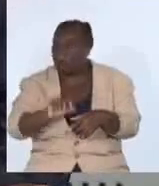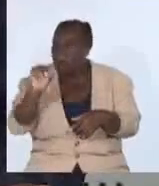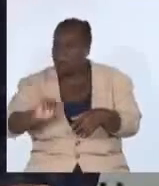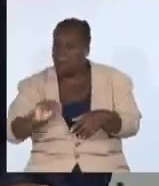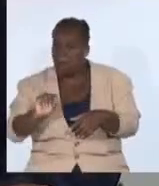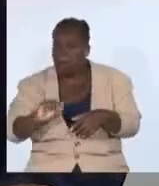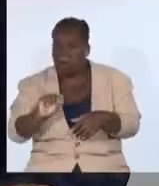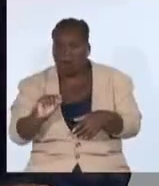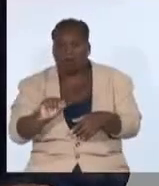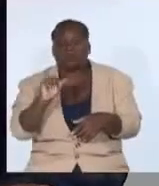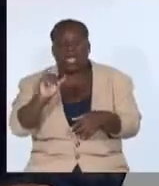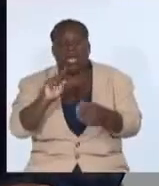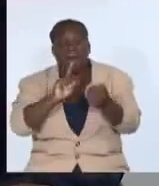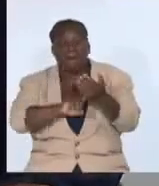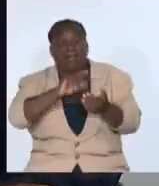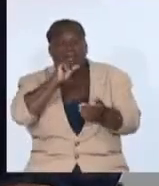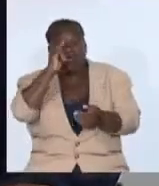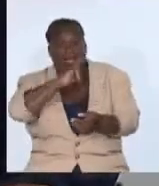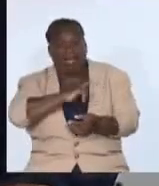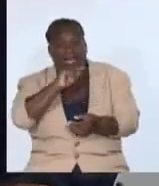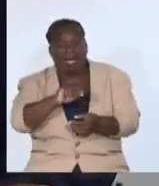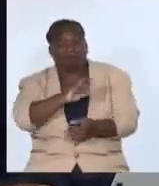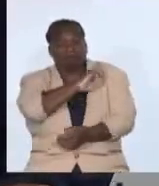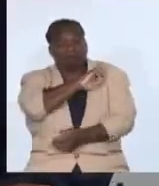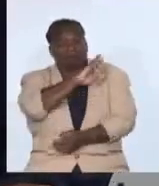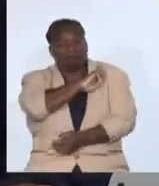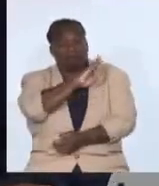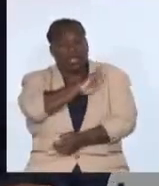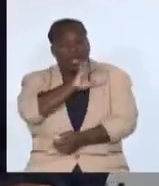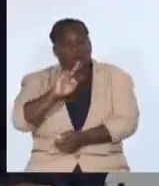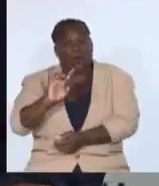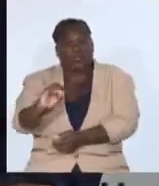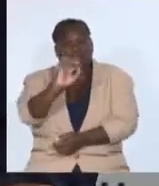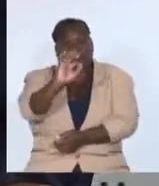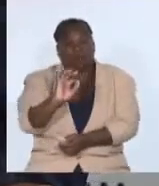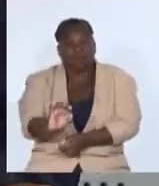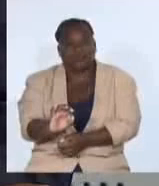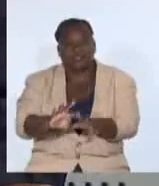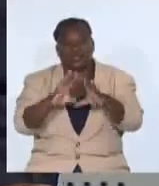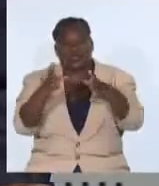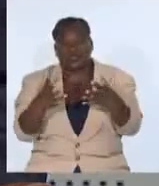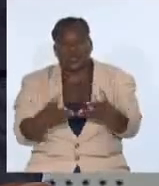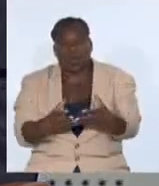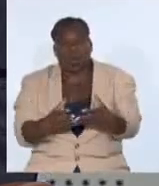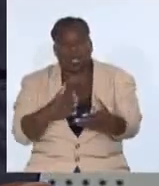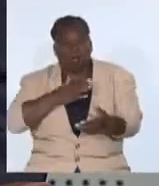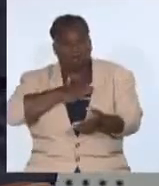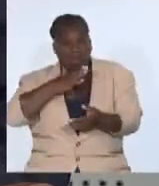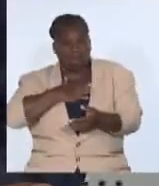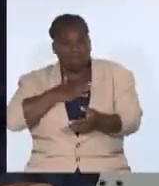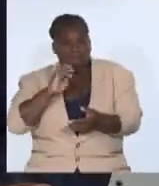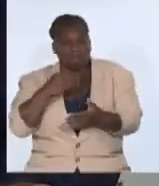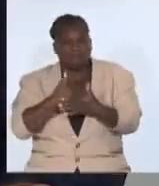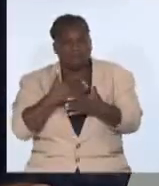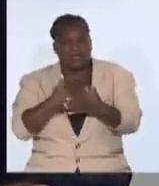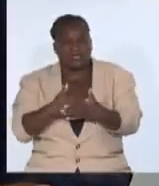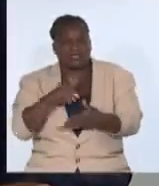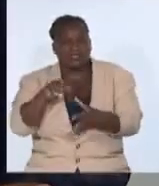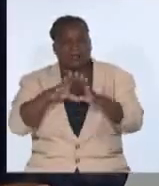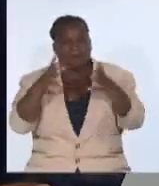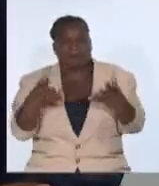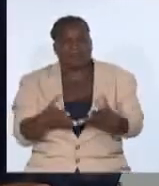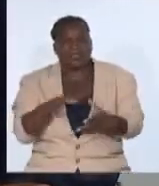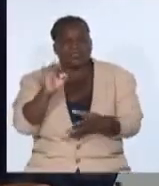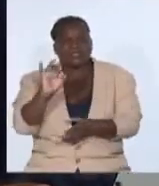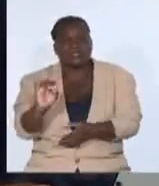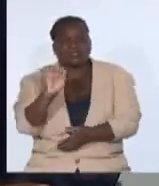tecnologías de pda son responsables del 90 por ciento de todas las patentes mundiales y del 70% del total